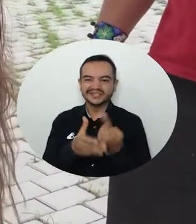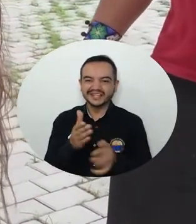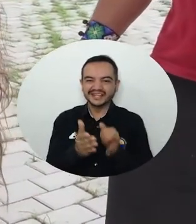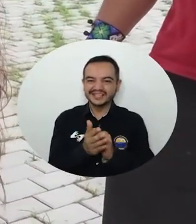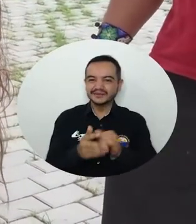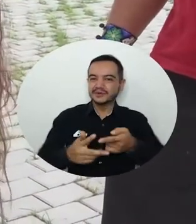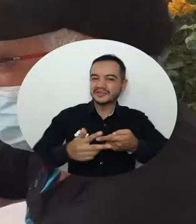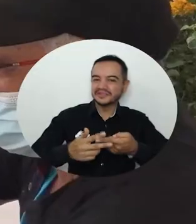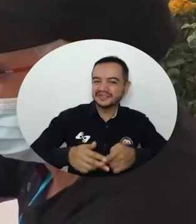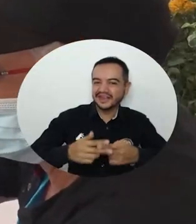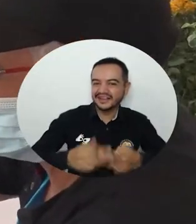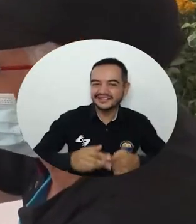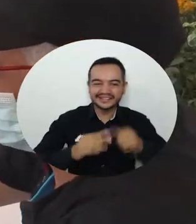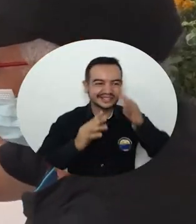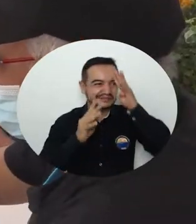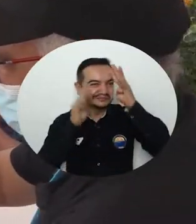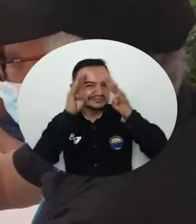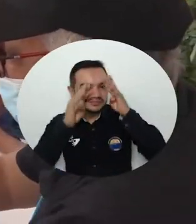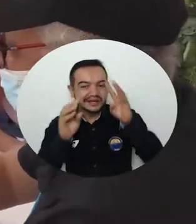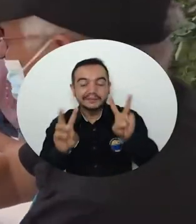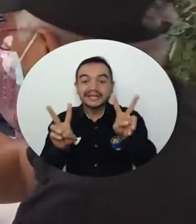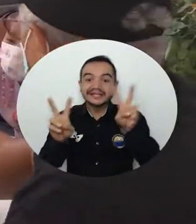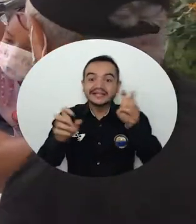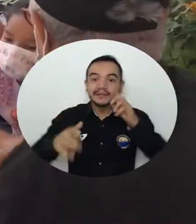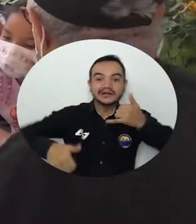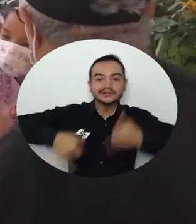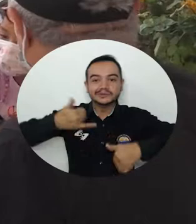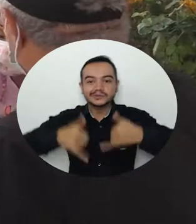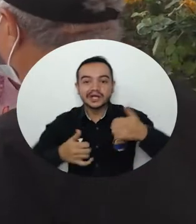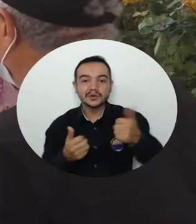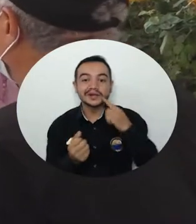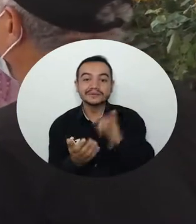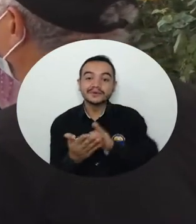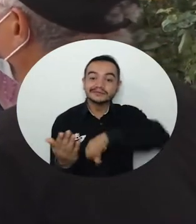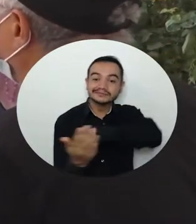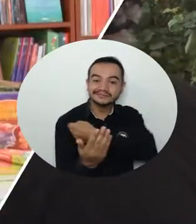como talleres creativos y lúdicas alrededor de la fábula y la